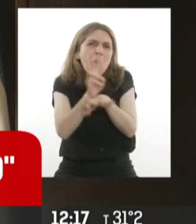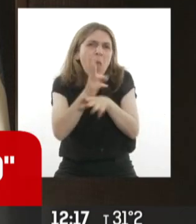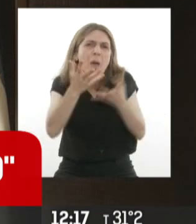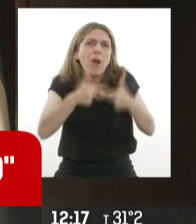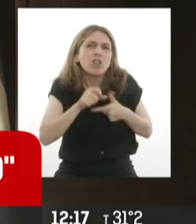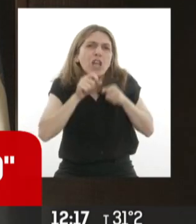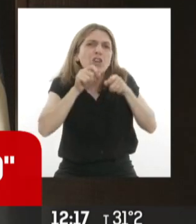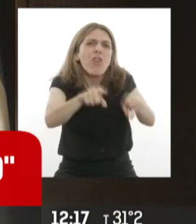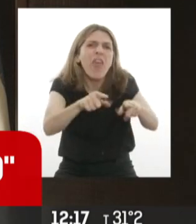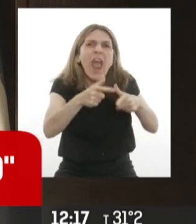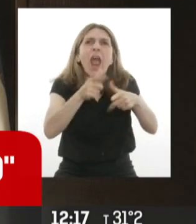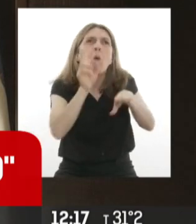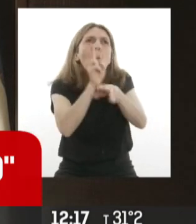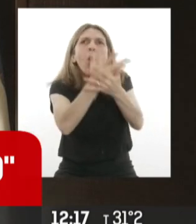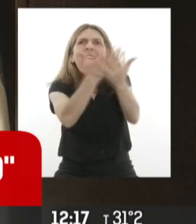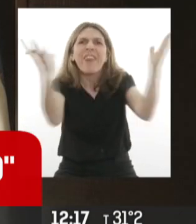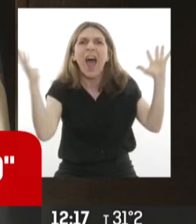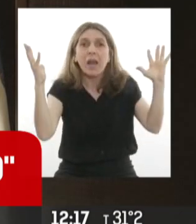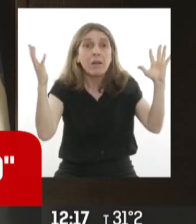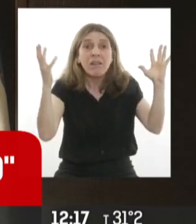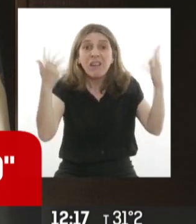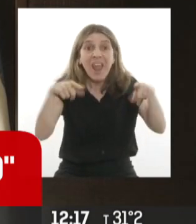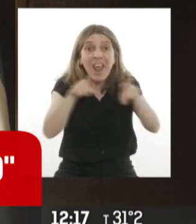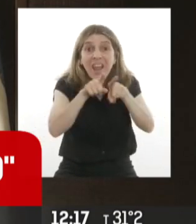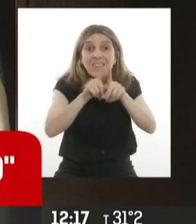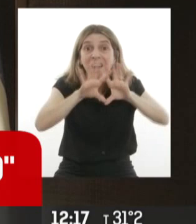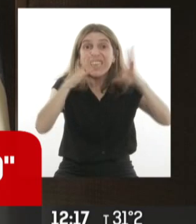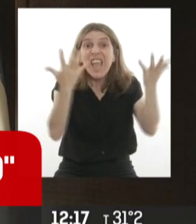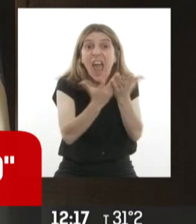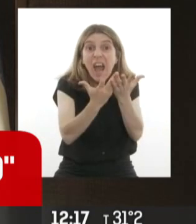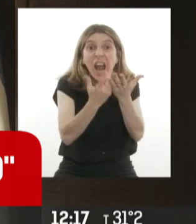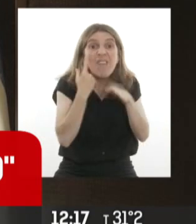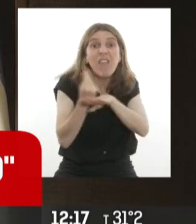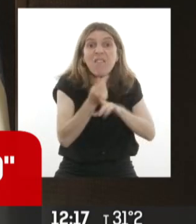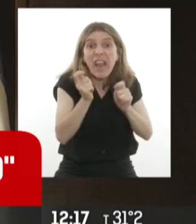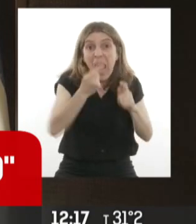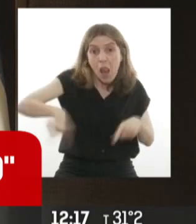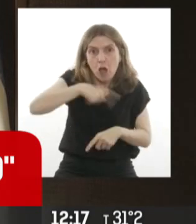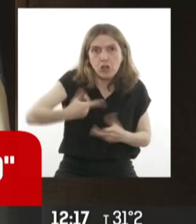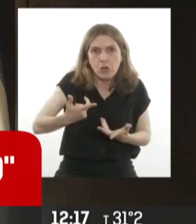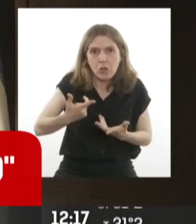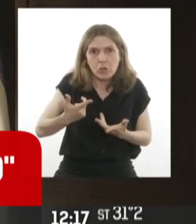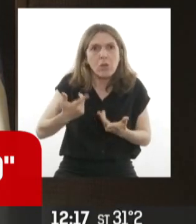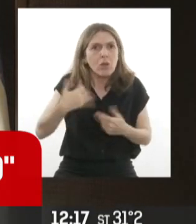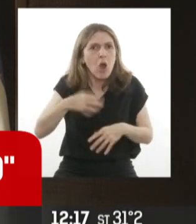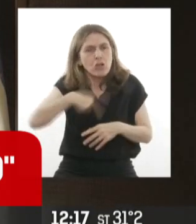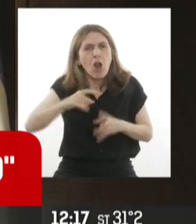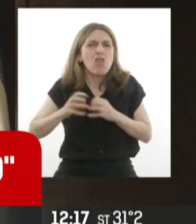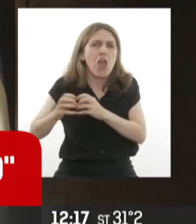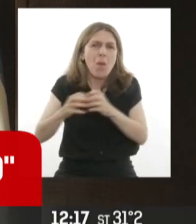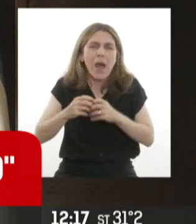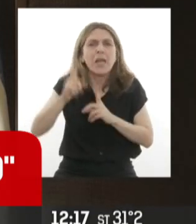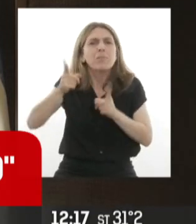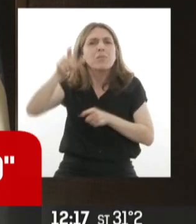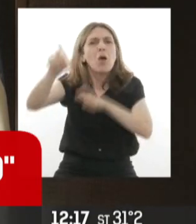ni más ni menos que la casa común de todos nosotros. Y nos lo hicieron discutir los